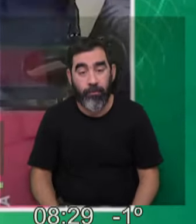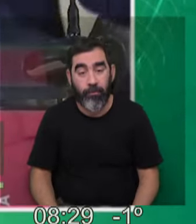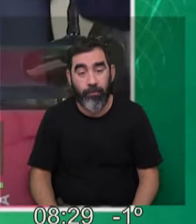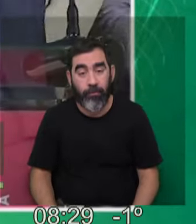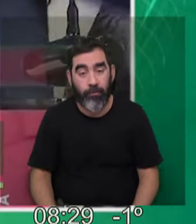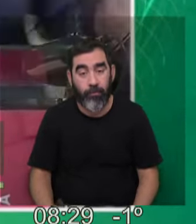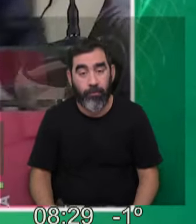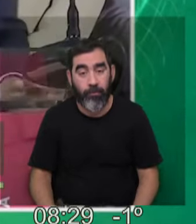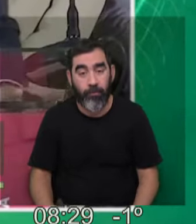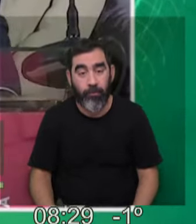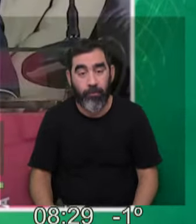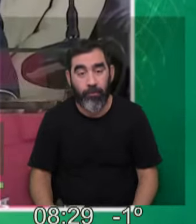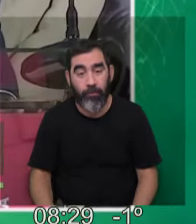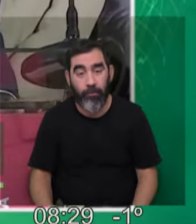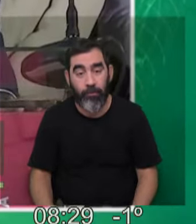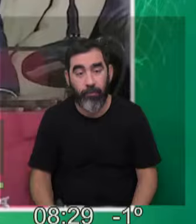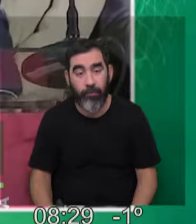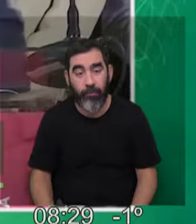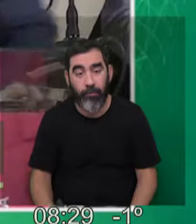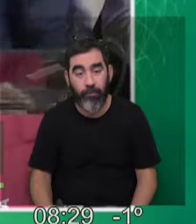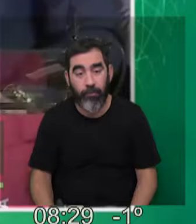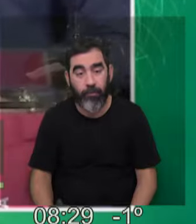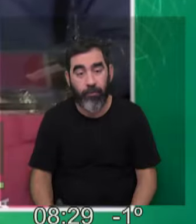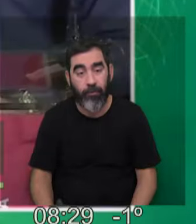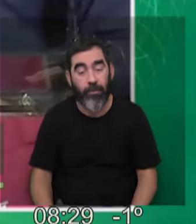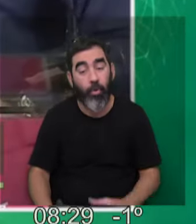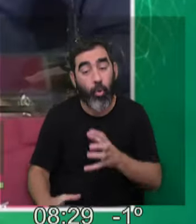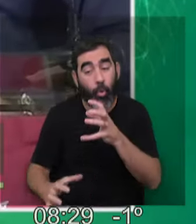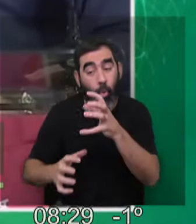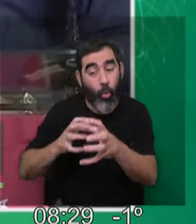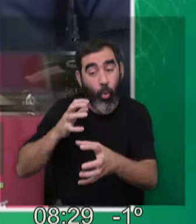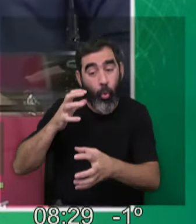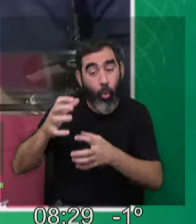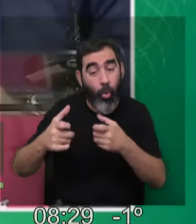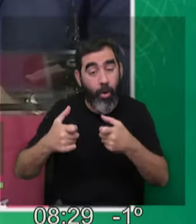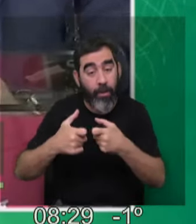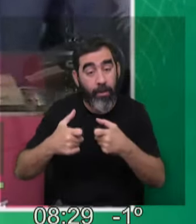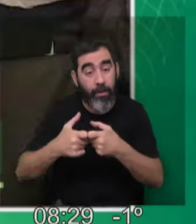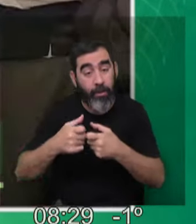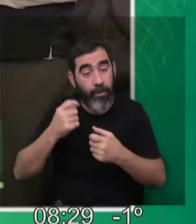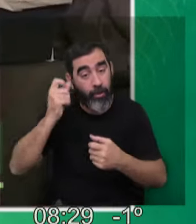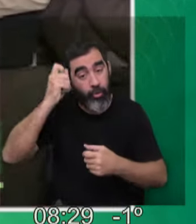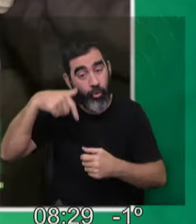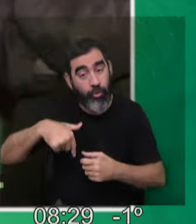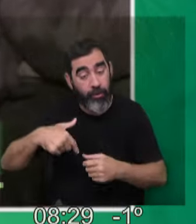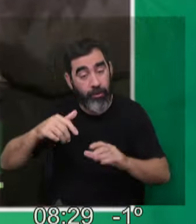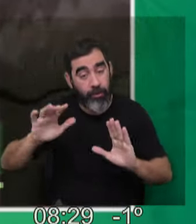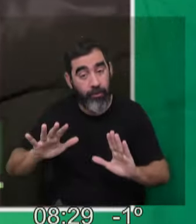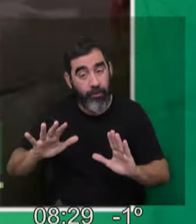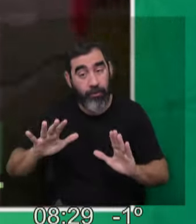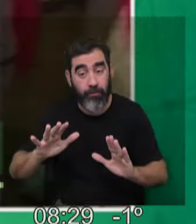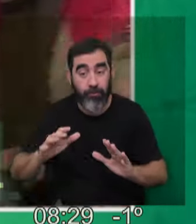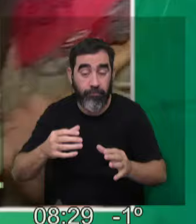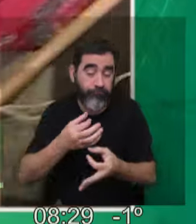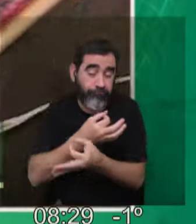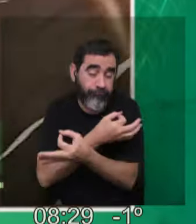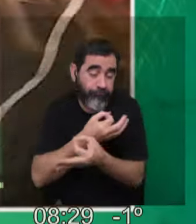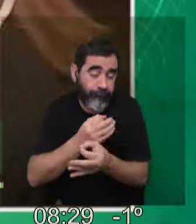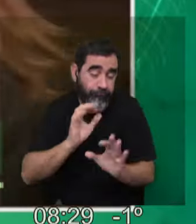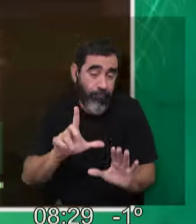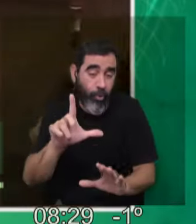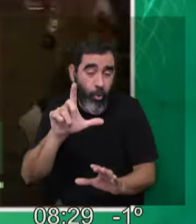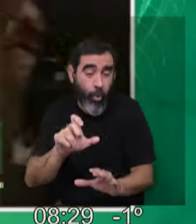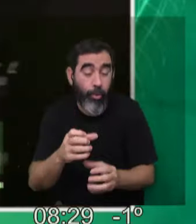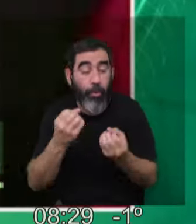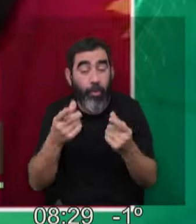lucha. Su posición coalicionista es, yo diría, lógica,